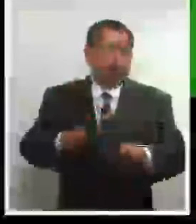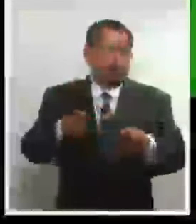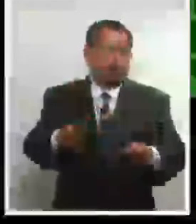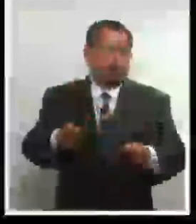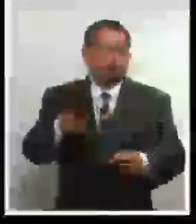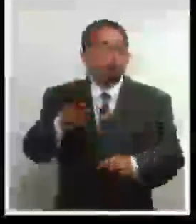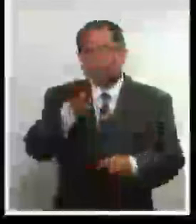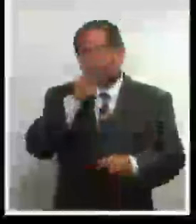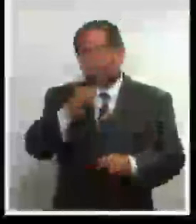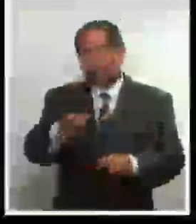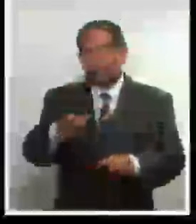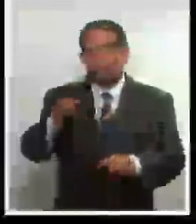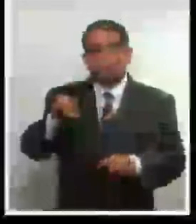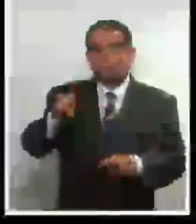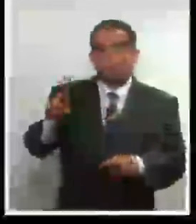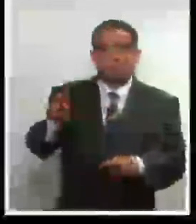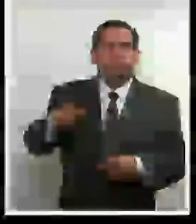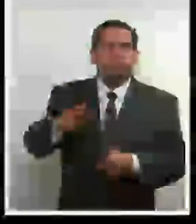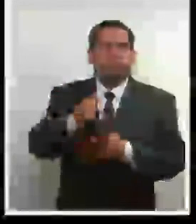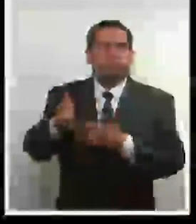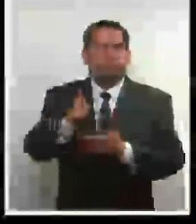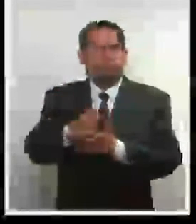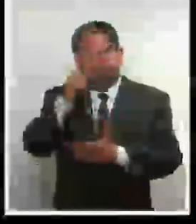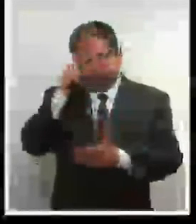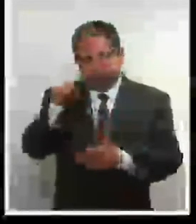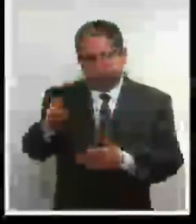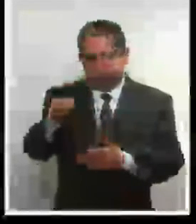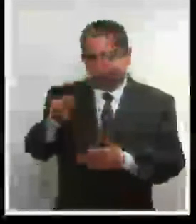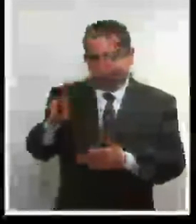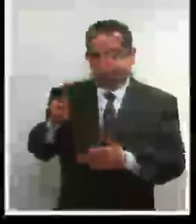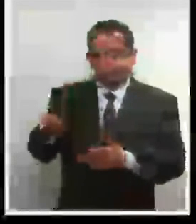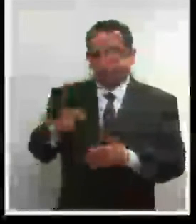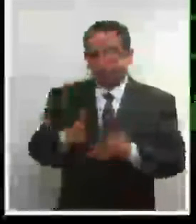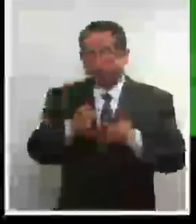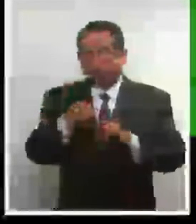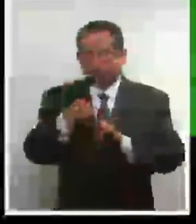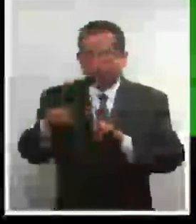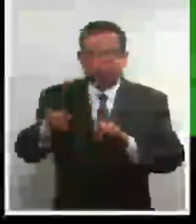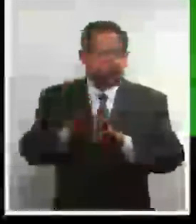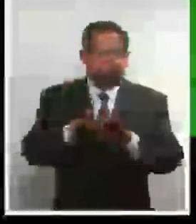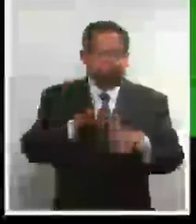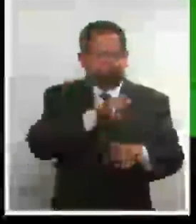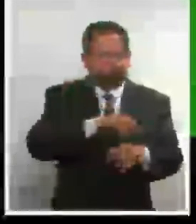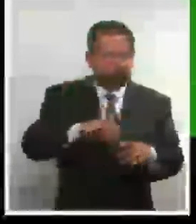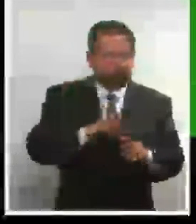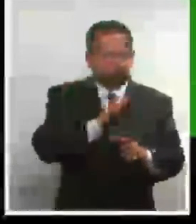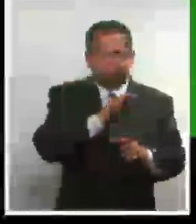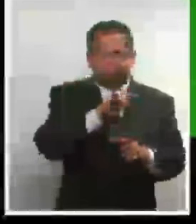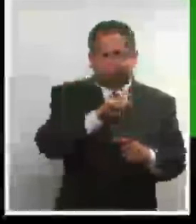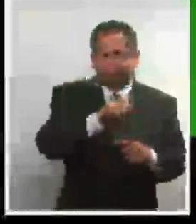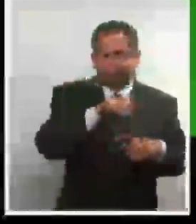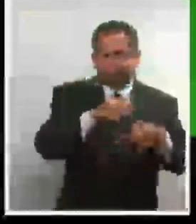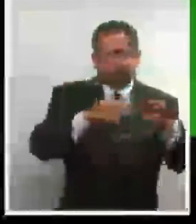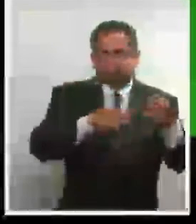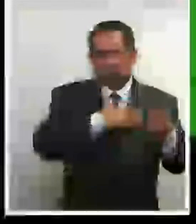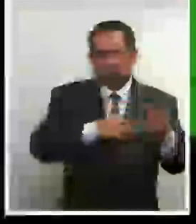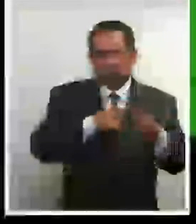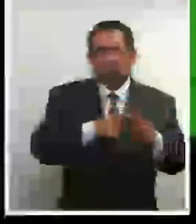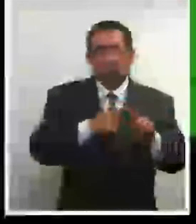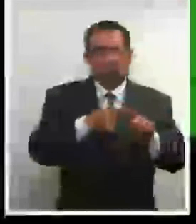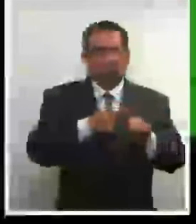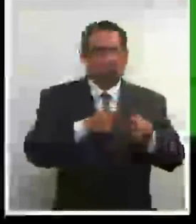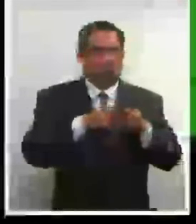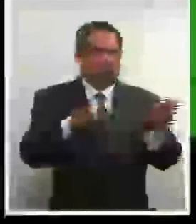en el cual señala que el Ministerio Público de la Ciudad de México se organizará en una Fiscalía General de Justicia como un